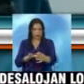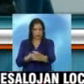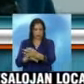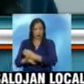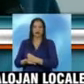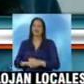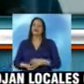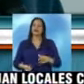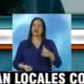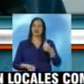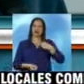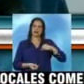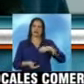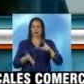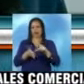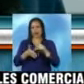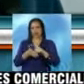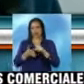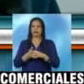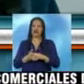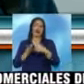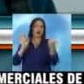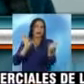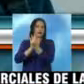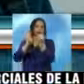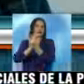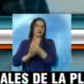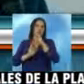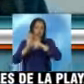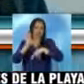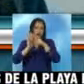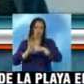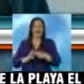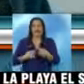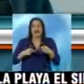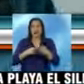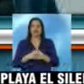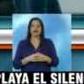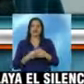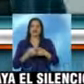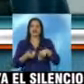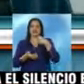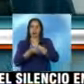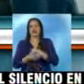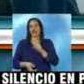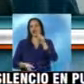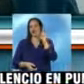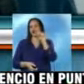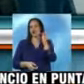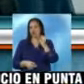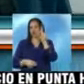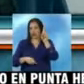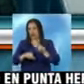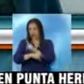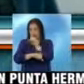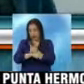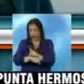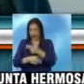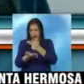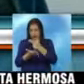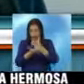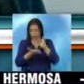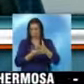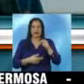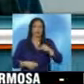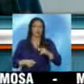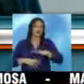La Municipalidad de Lima nos ha aprobado la ordenanza que nos permite cobrar un sol por hora de parqueo. Lo que pasa es que en esta playa, como hay tanta gente